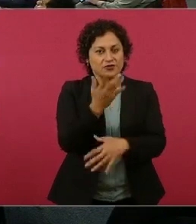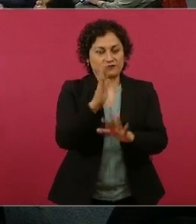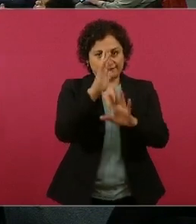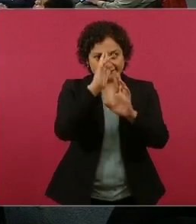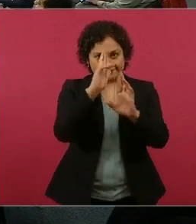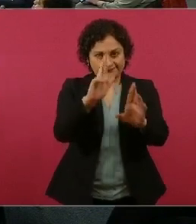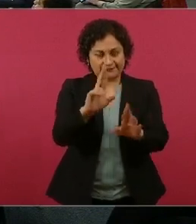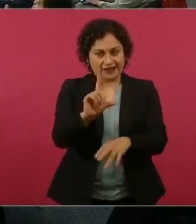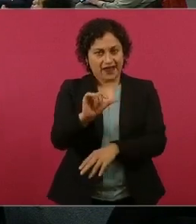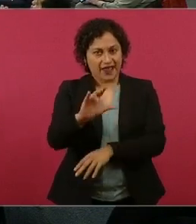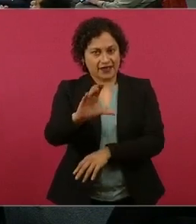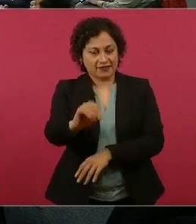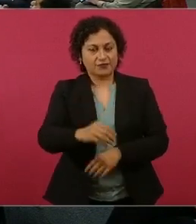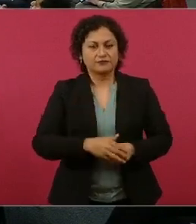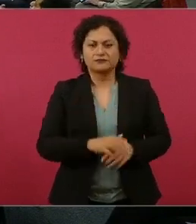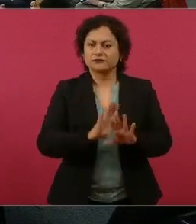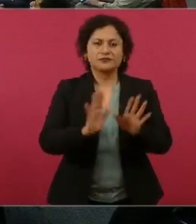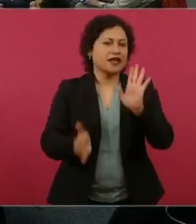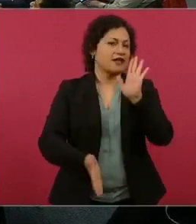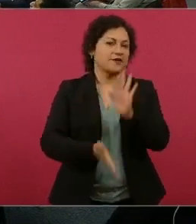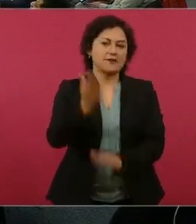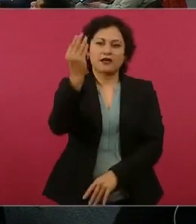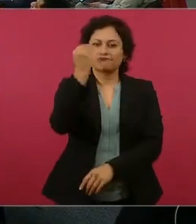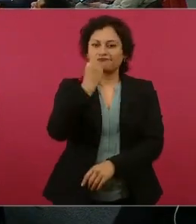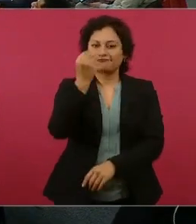Ya, vámonos a desayunar.